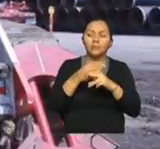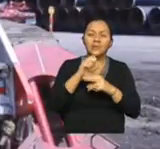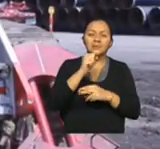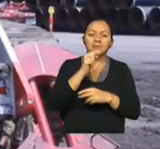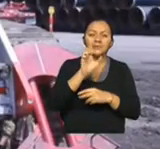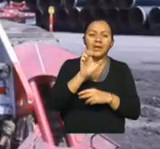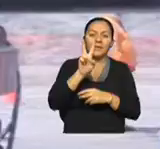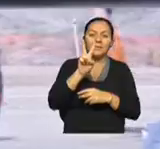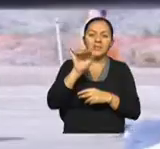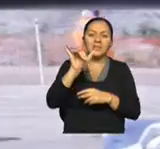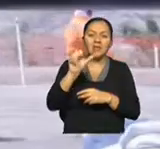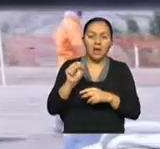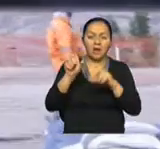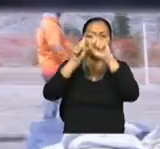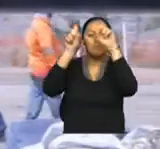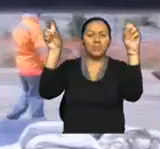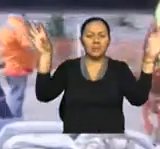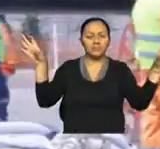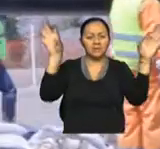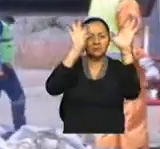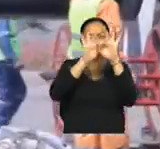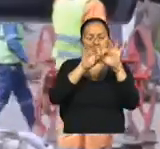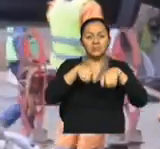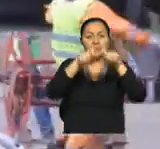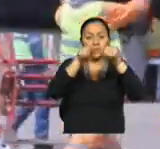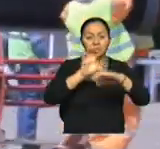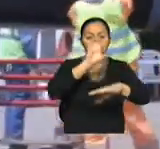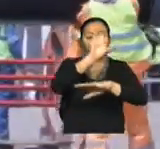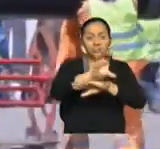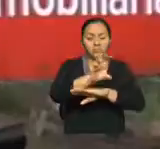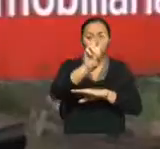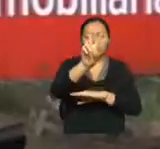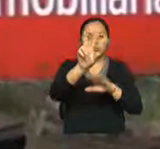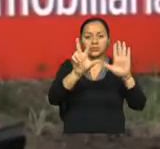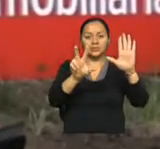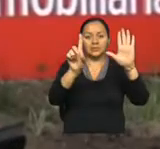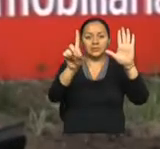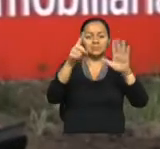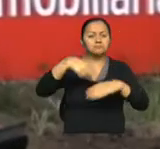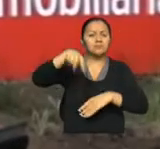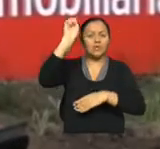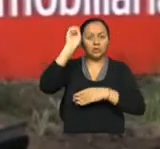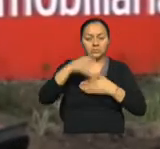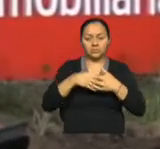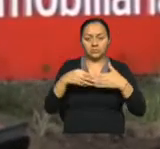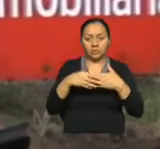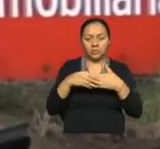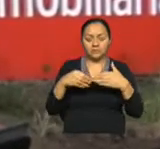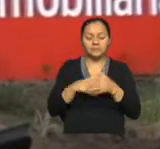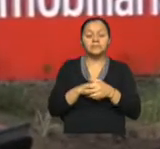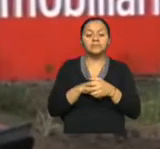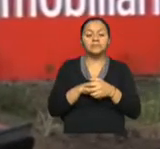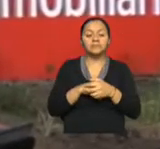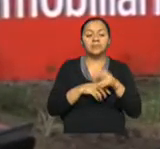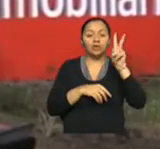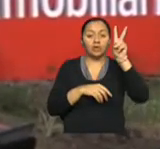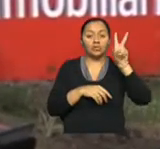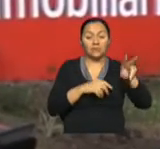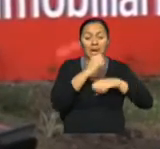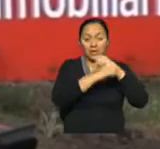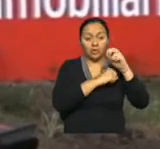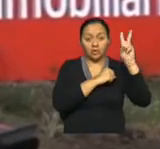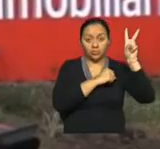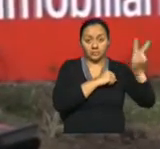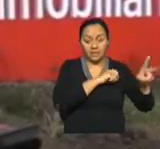consorcio Odebrecht. El monto del contrato fue de 286 millones de dólares. Desde el año 2000 hasta el